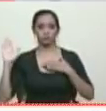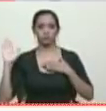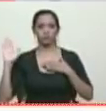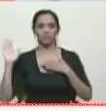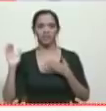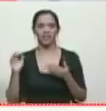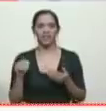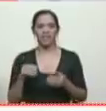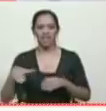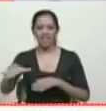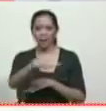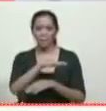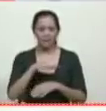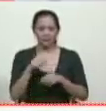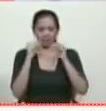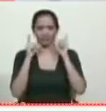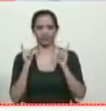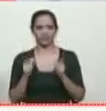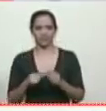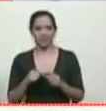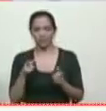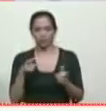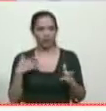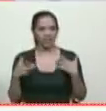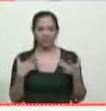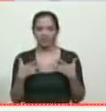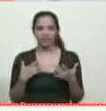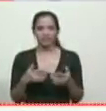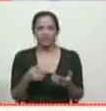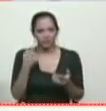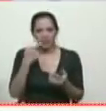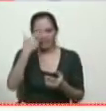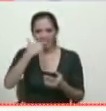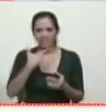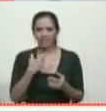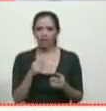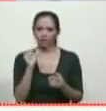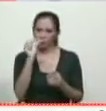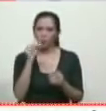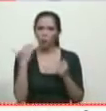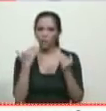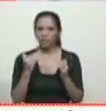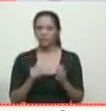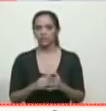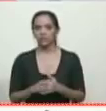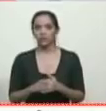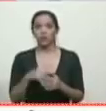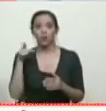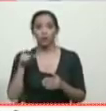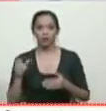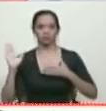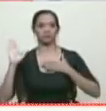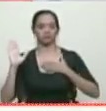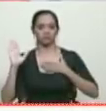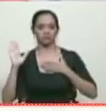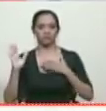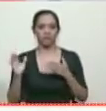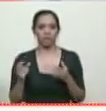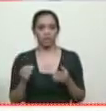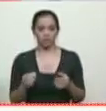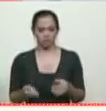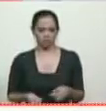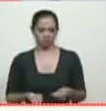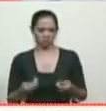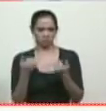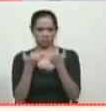plaza, ¿verdad? Es un acto que si no fuera tan serio diera risa, ¿verdad? Cuando él se juramentó, hubo gente que estaba ahí al lado que no